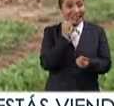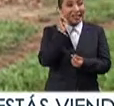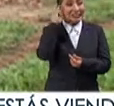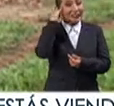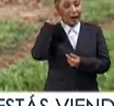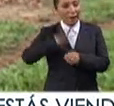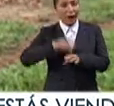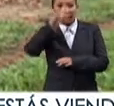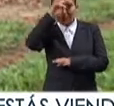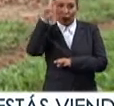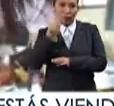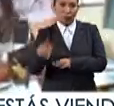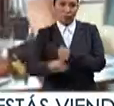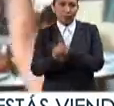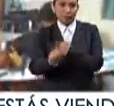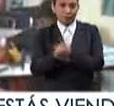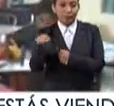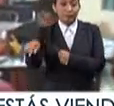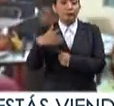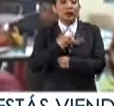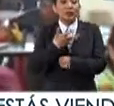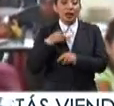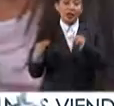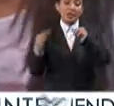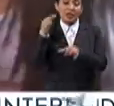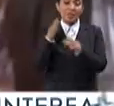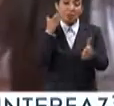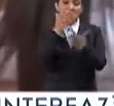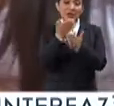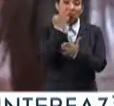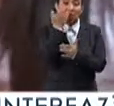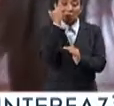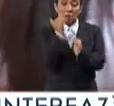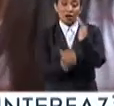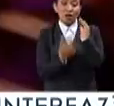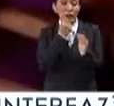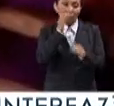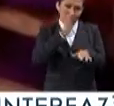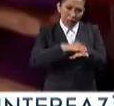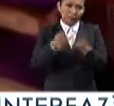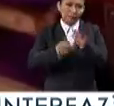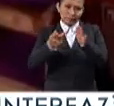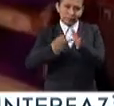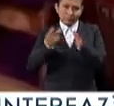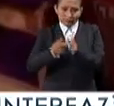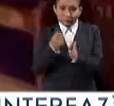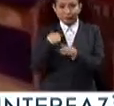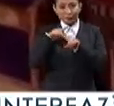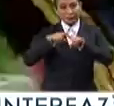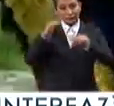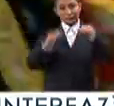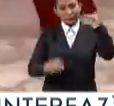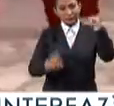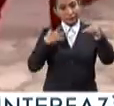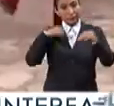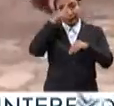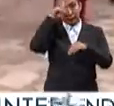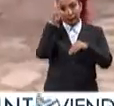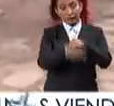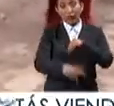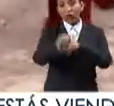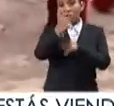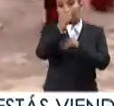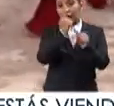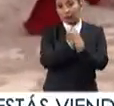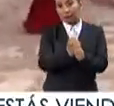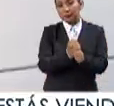son las más afectadas ya que tienen un nivel de asistencia escolar menor al de los hombres una diferencia que se acentúa a los